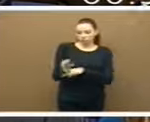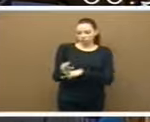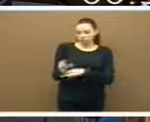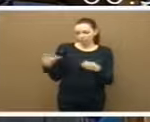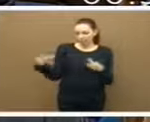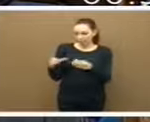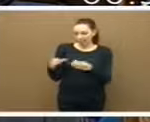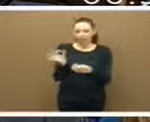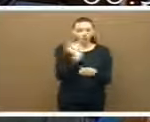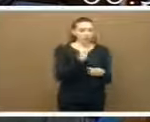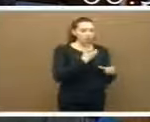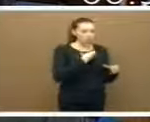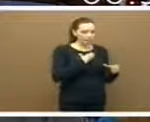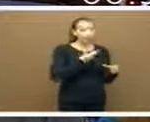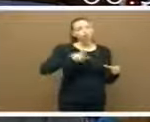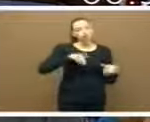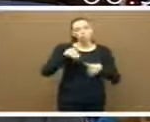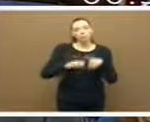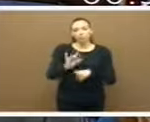ayuntamientos. También os apoyaremos.